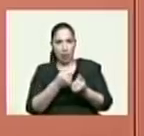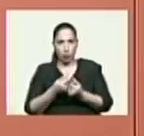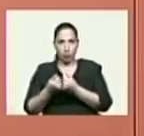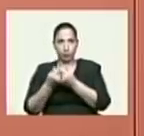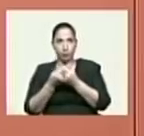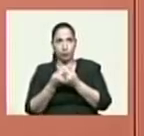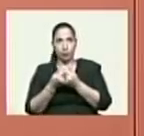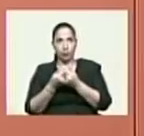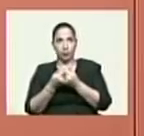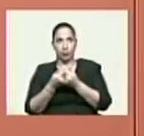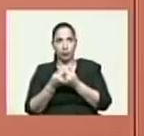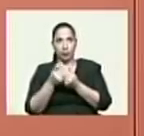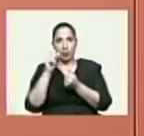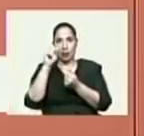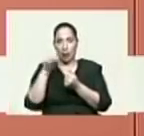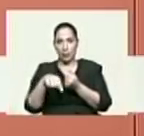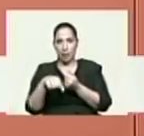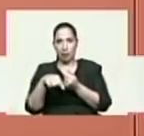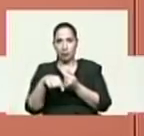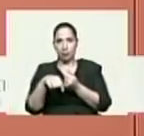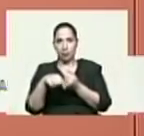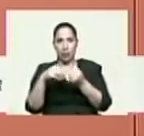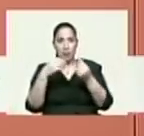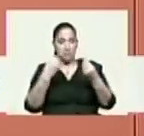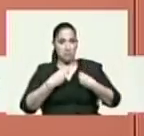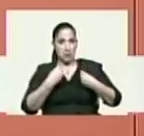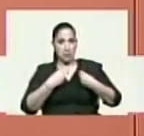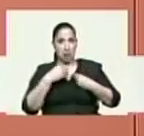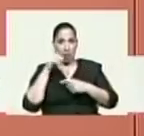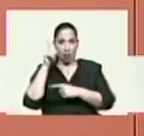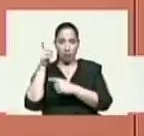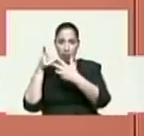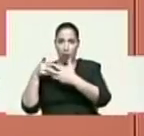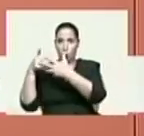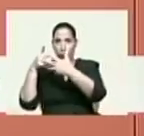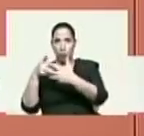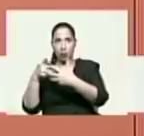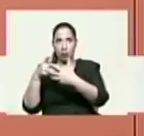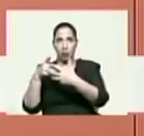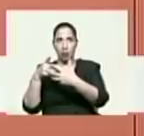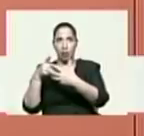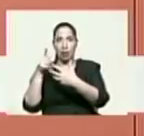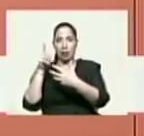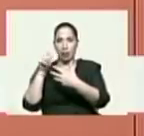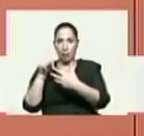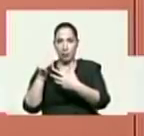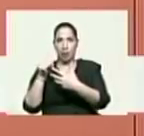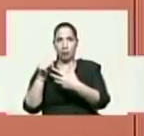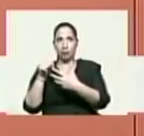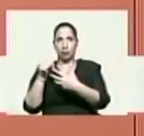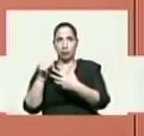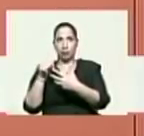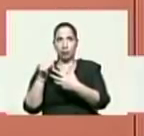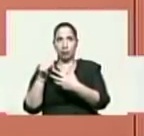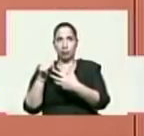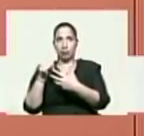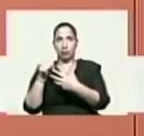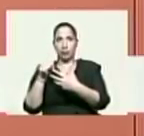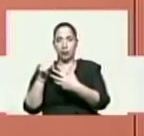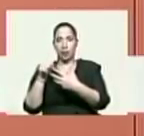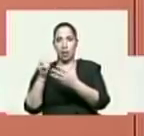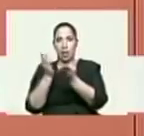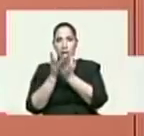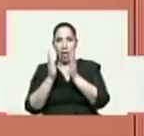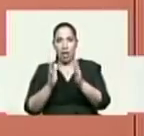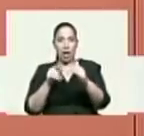por supuesto residencia en los Estados Unidos de Norteamérica y cupos para sus